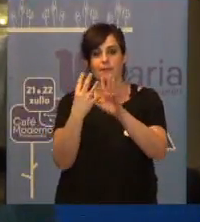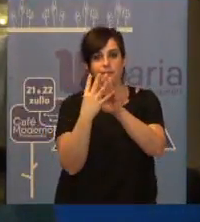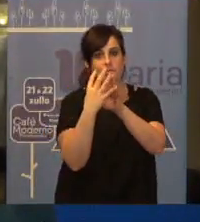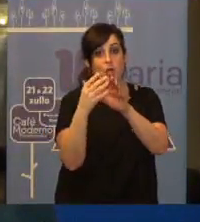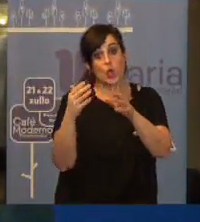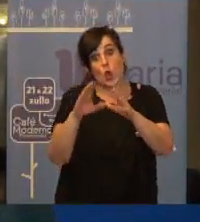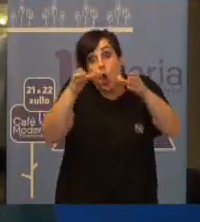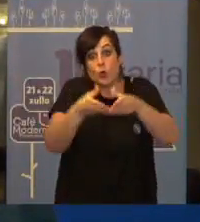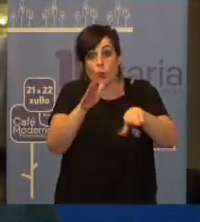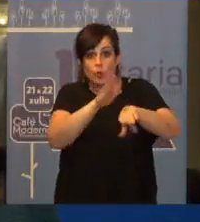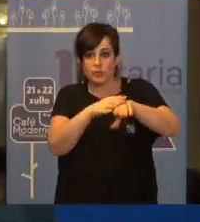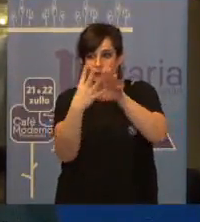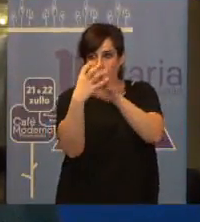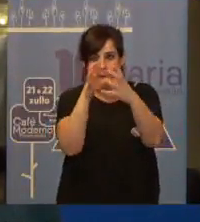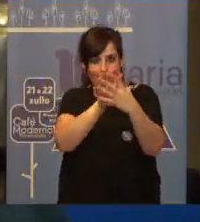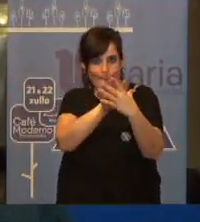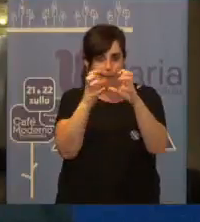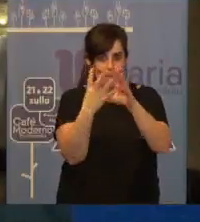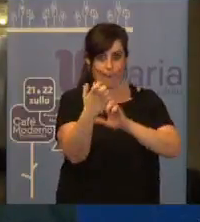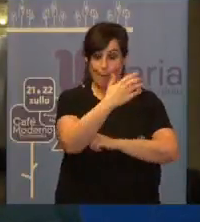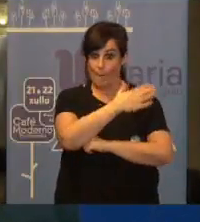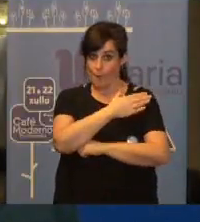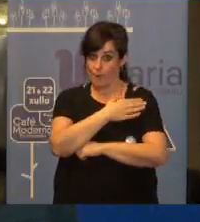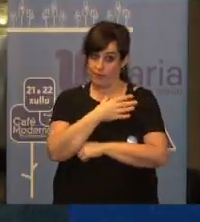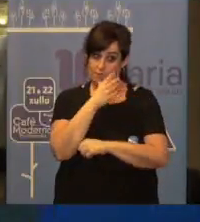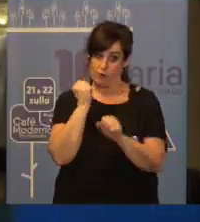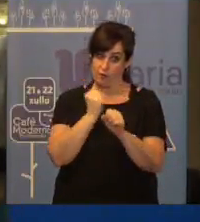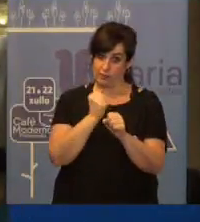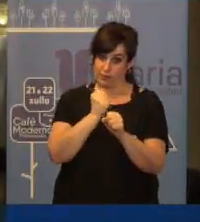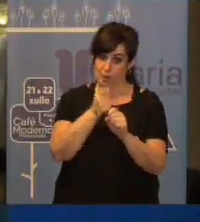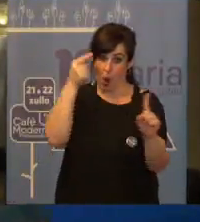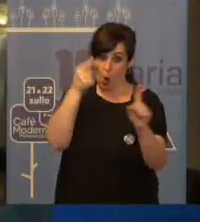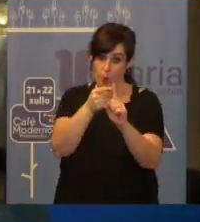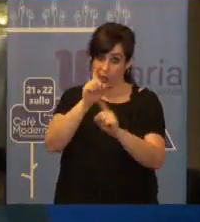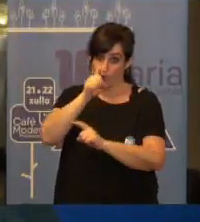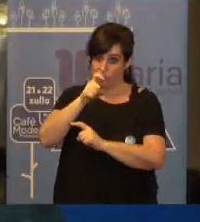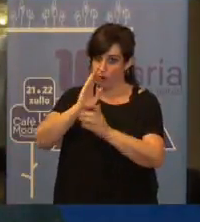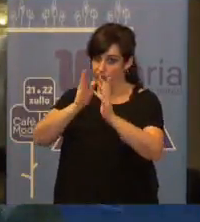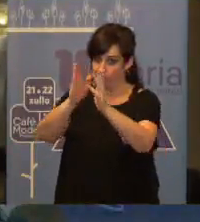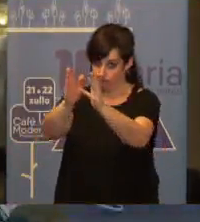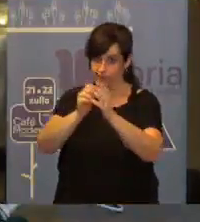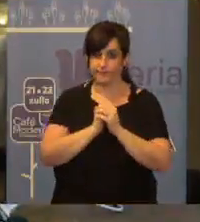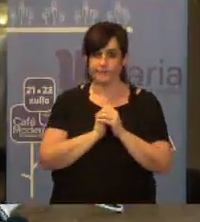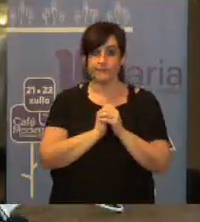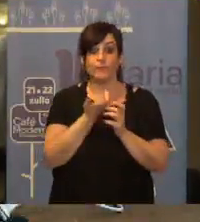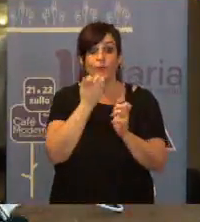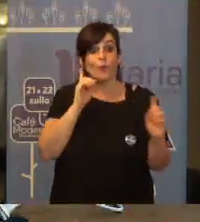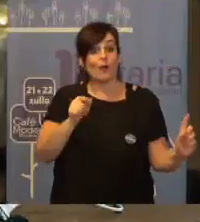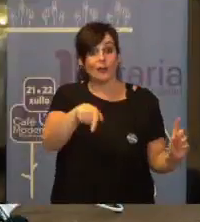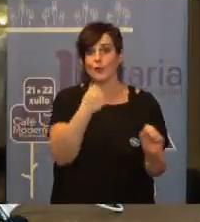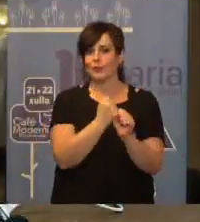oposición para efectuar ese traballo conxunto de desgaste de Feijóo e de preparación da alternativa. Se non existe isto,